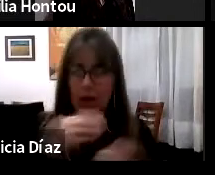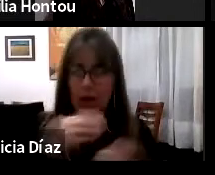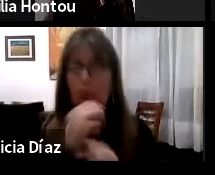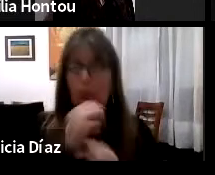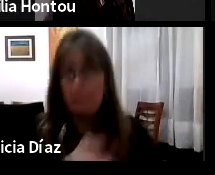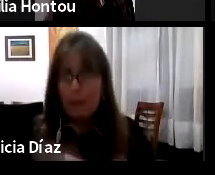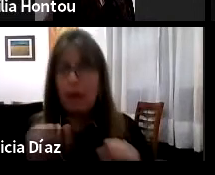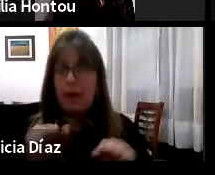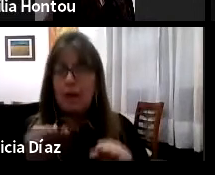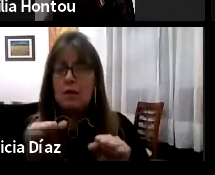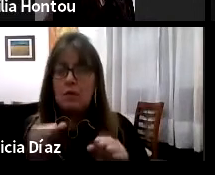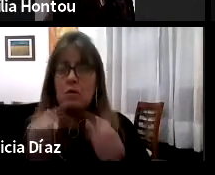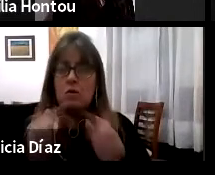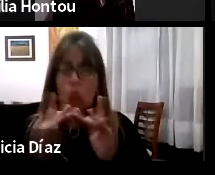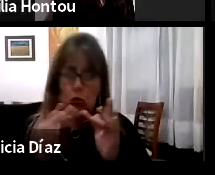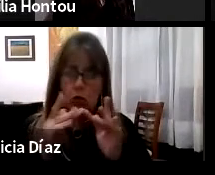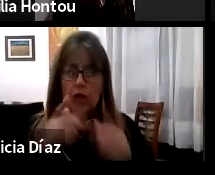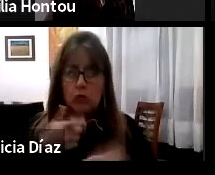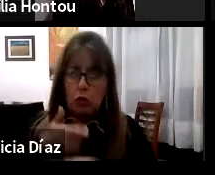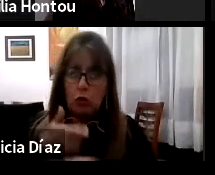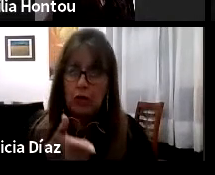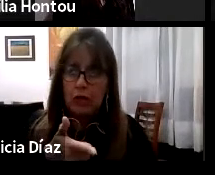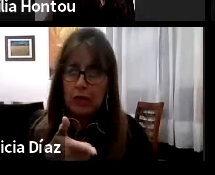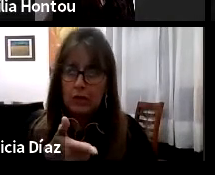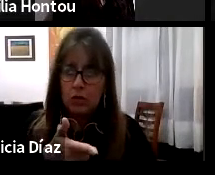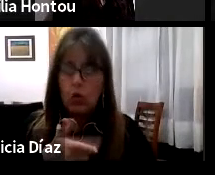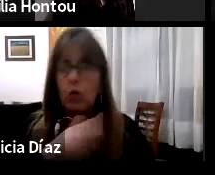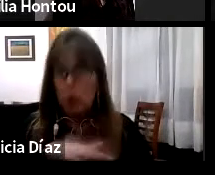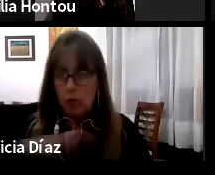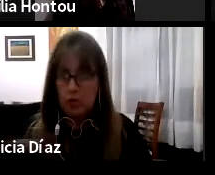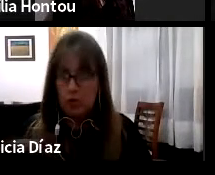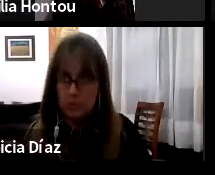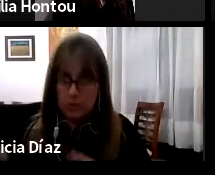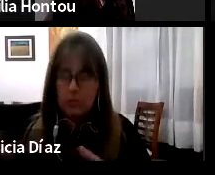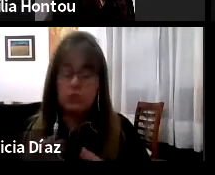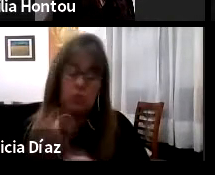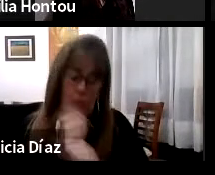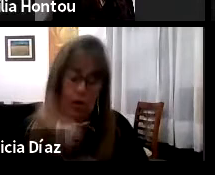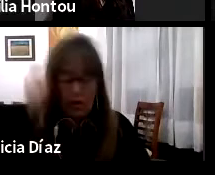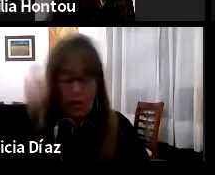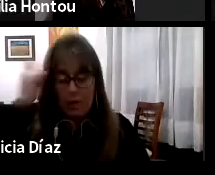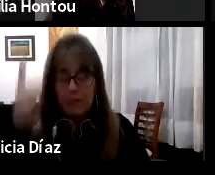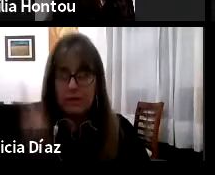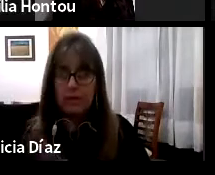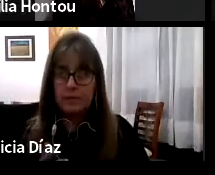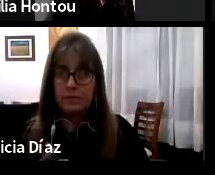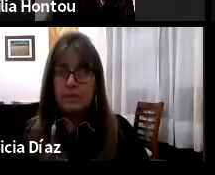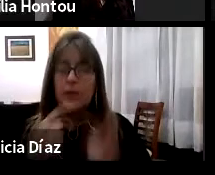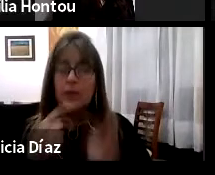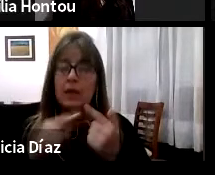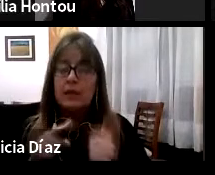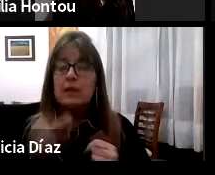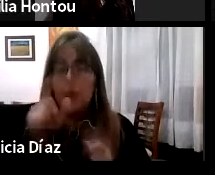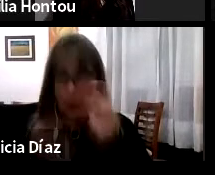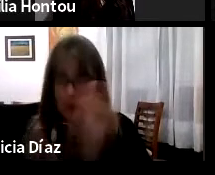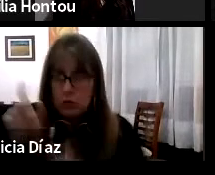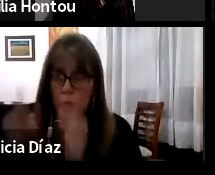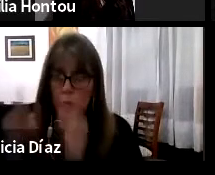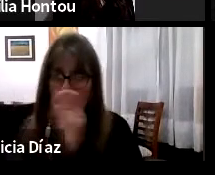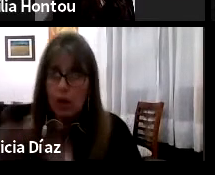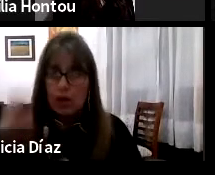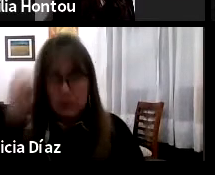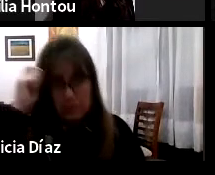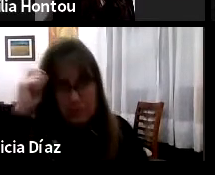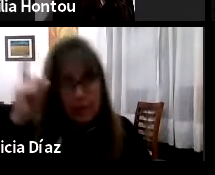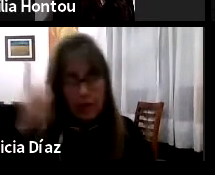personas que tienen un contacto más directo con los chicos, bueno, puedan estar más capacitados. Y yo creo que estas personas se les deberían de